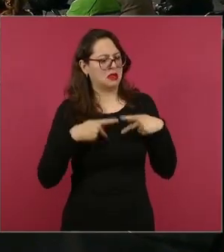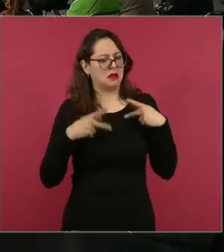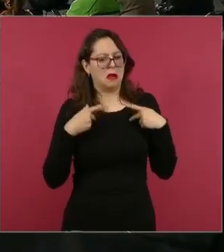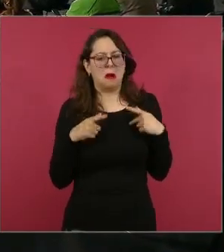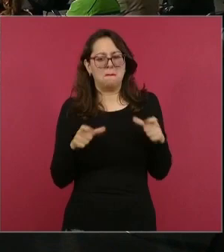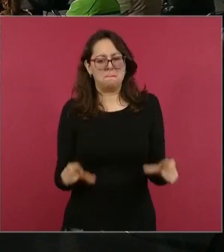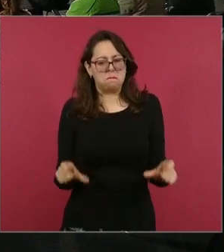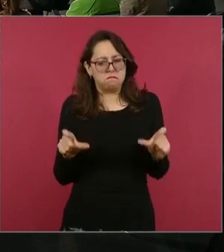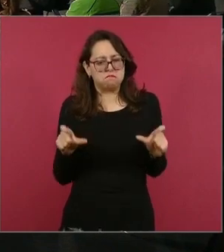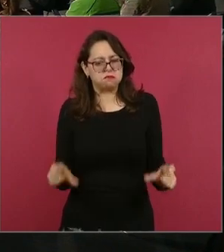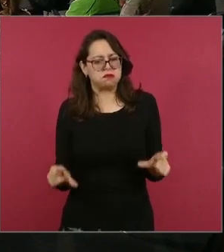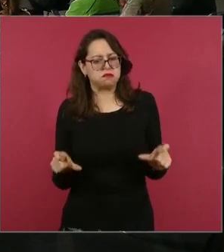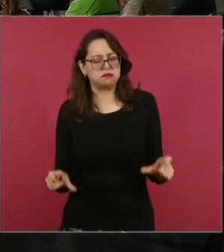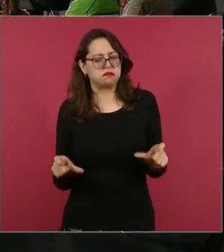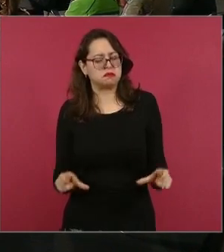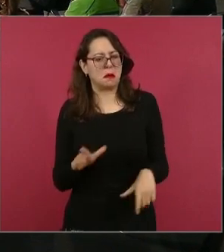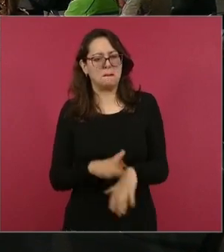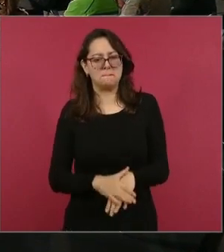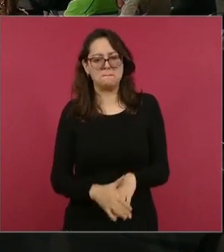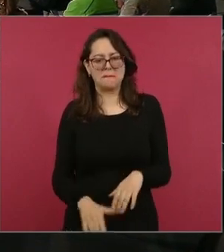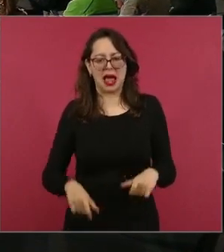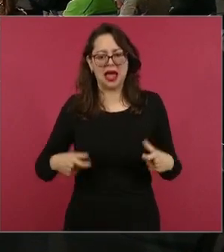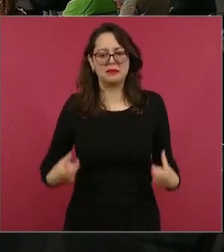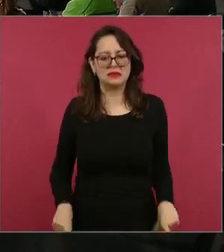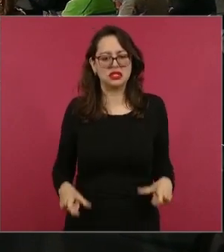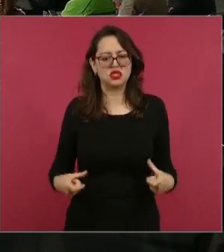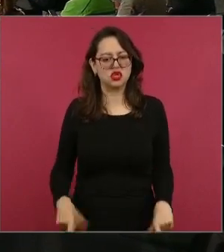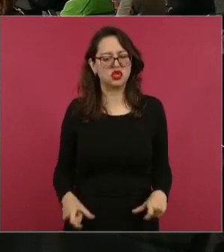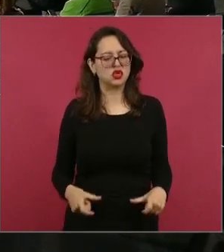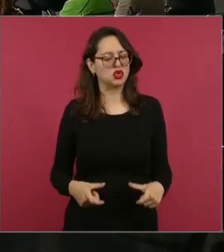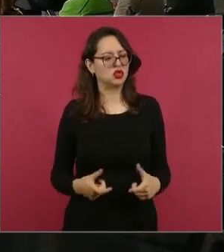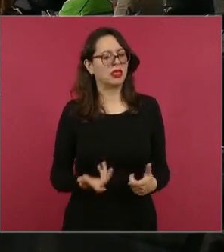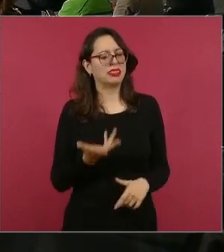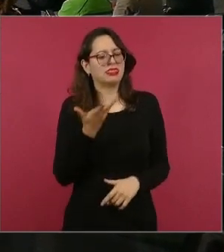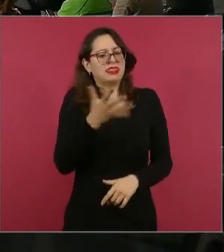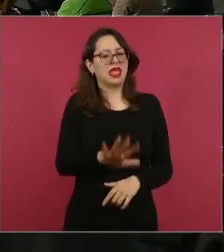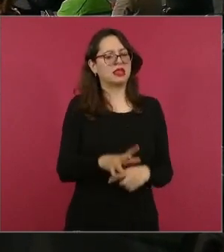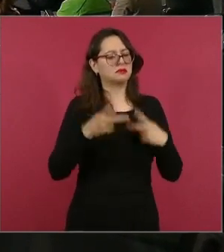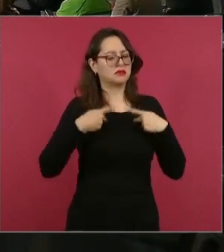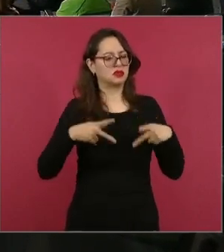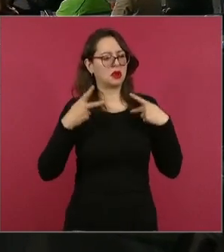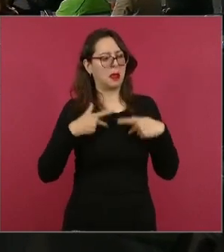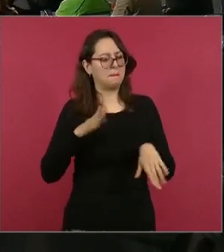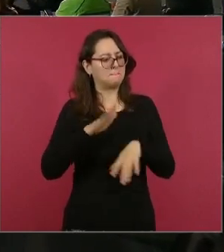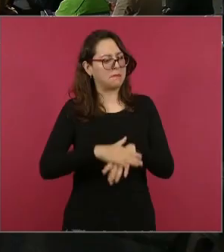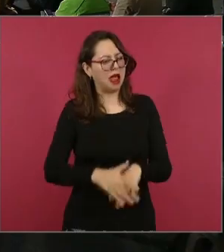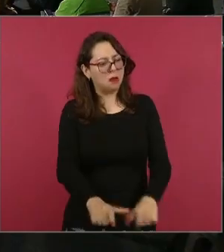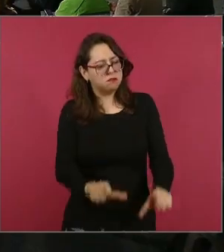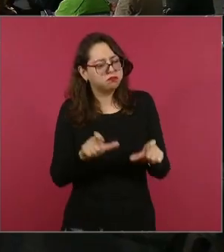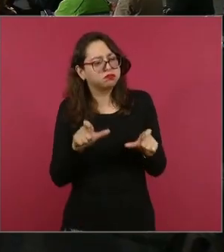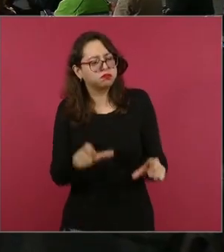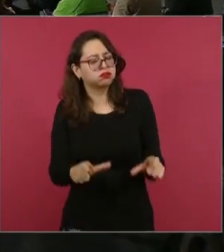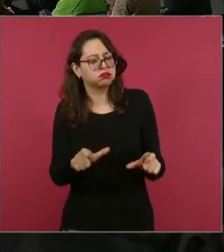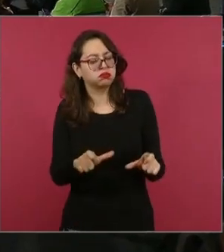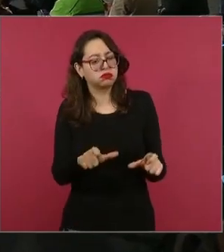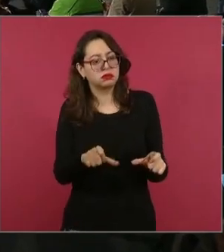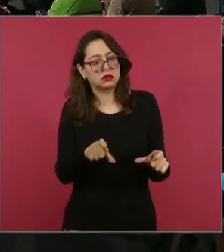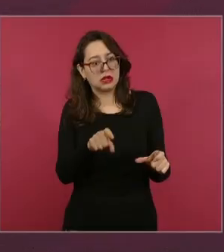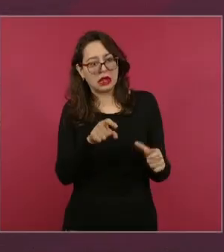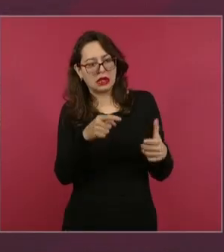ricos de México de los 10 y ahí no está